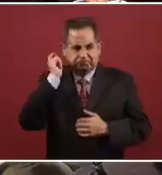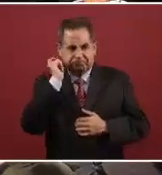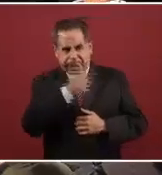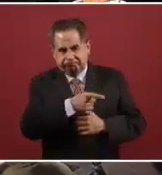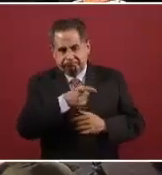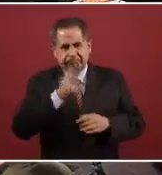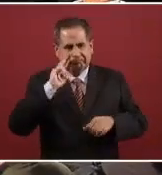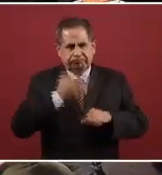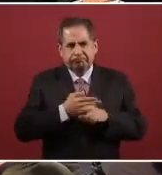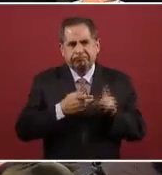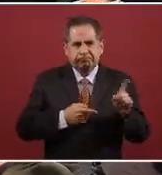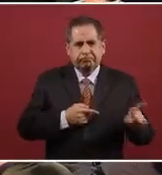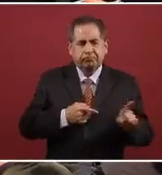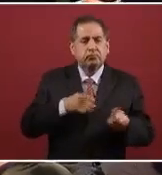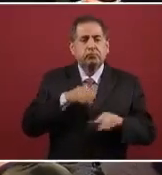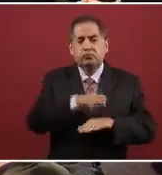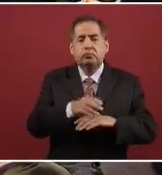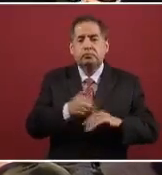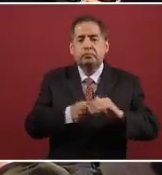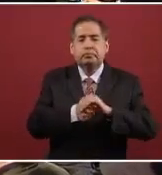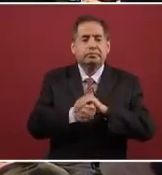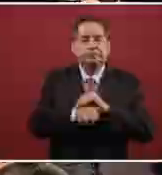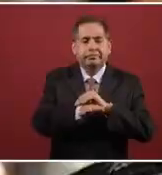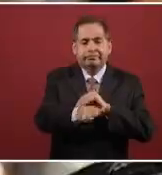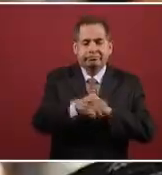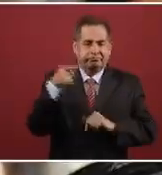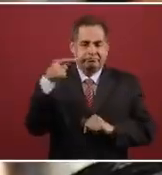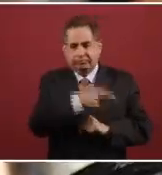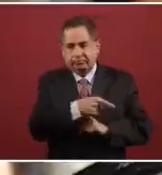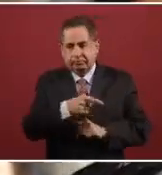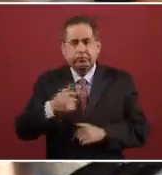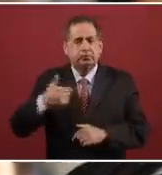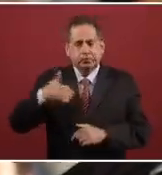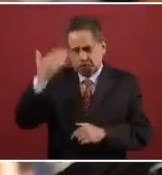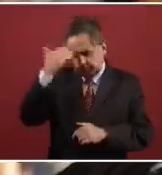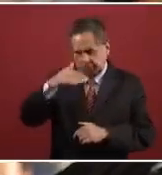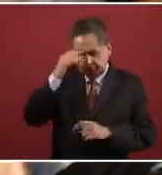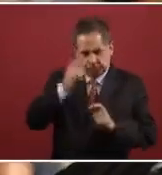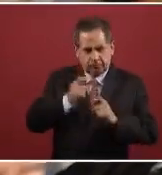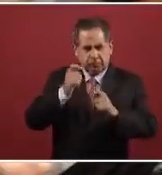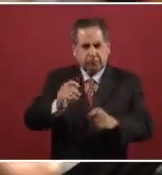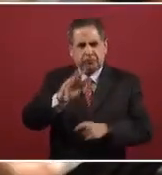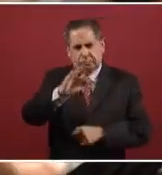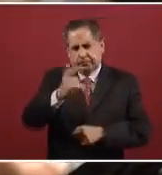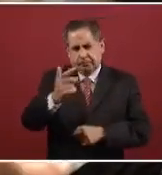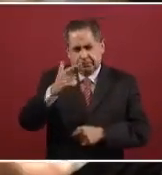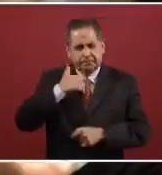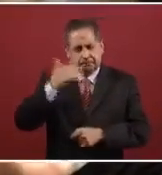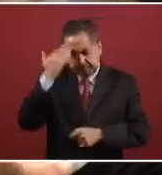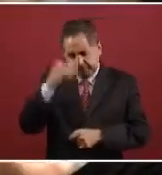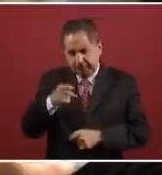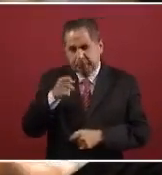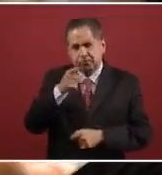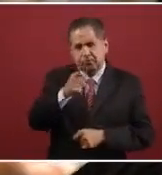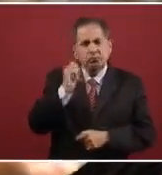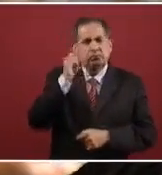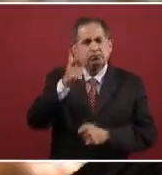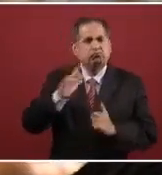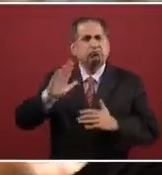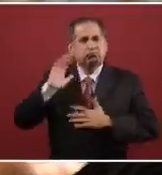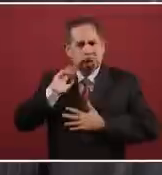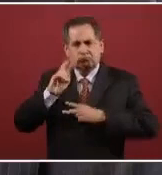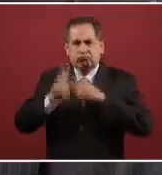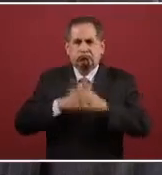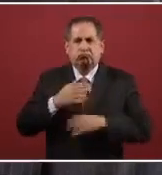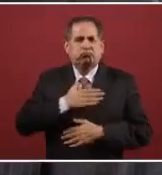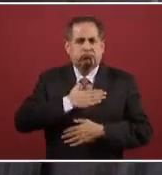principal responsable del caso Ayotzinapa. Yo sé que es un asunto de la fiscalía propiamente, pero usted se ha comprometido a que va a